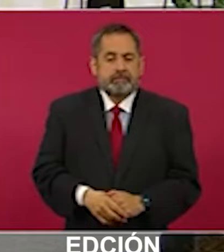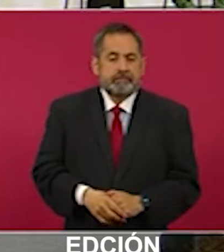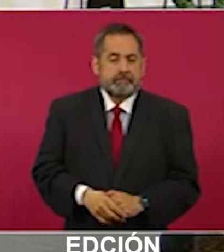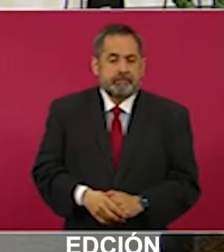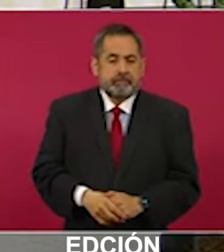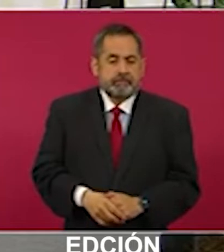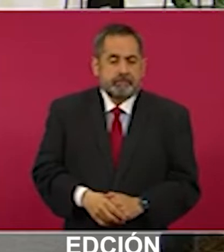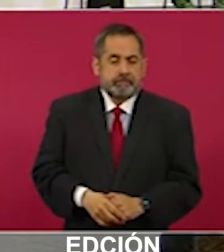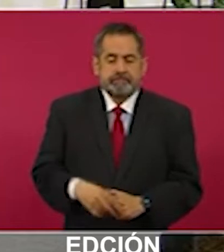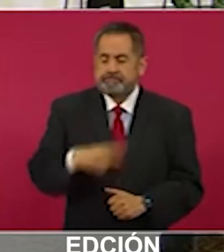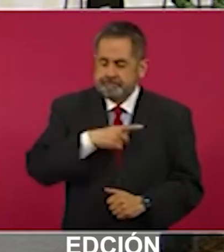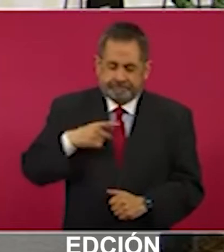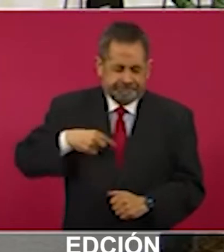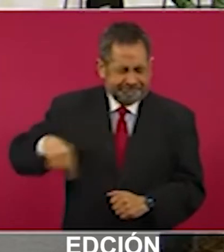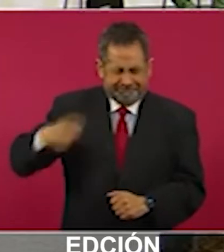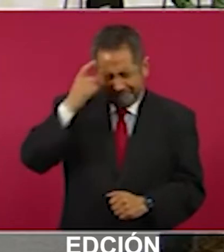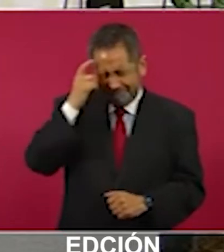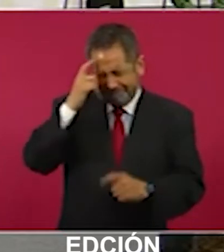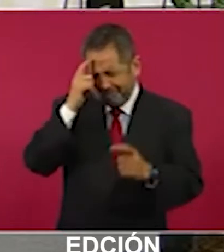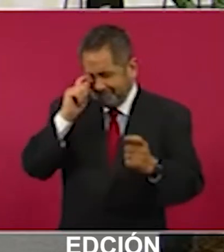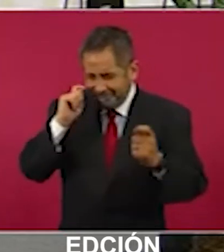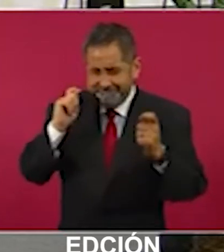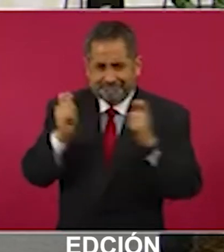pero necesitamos cambiar,